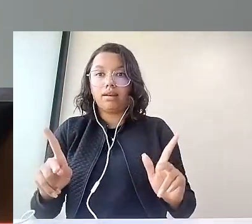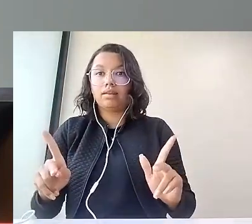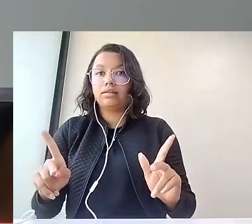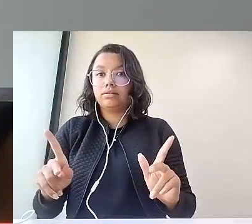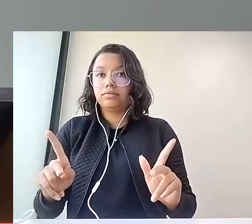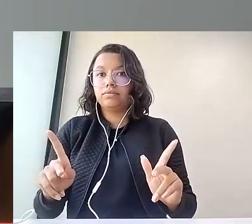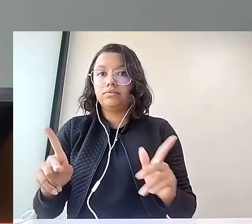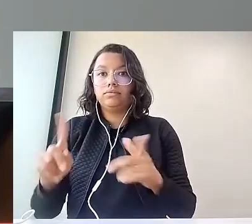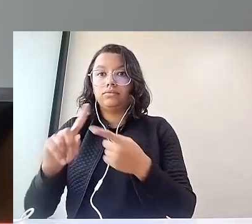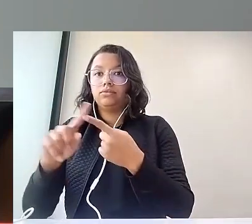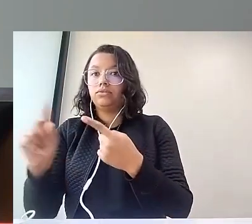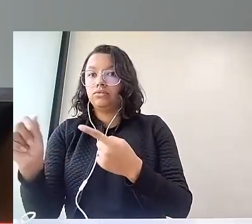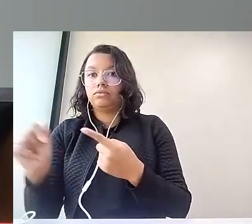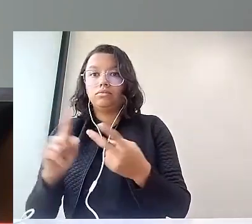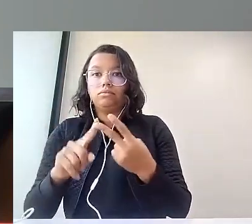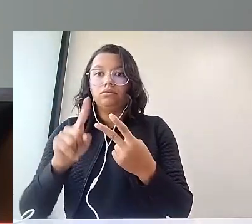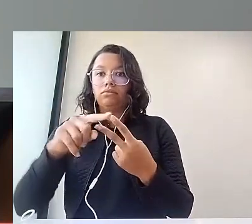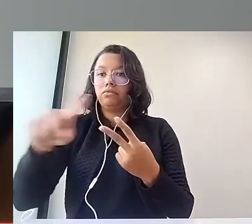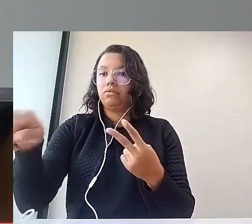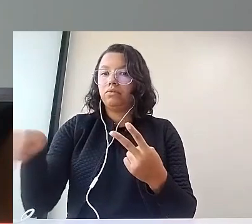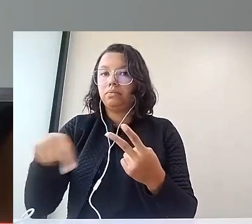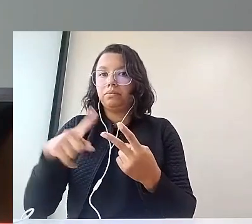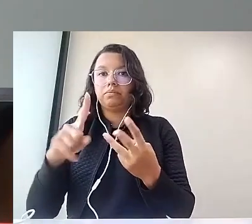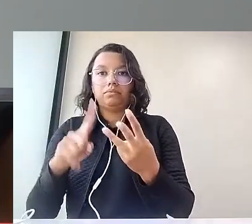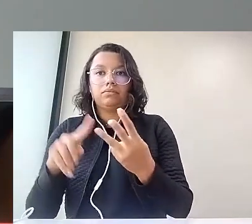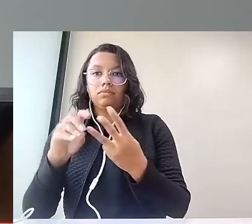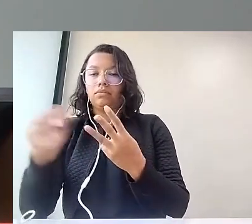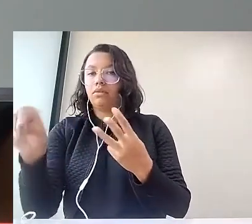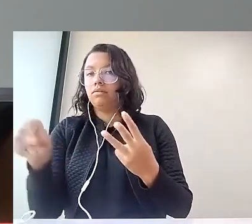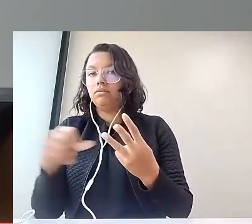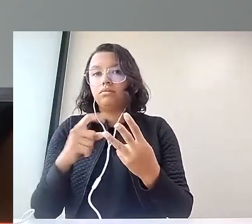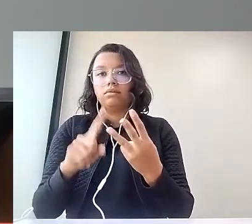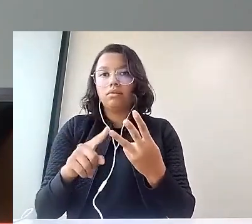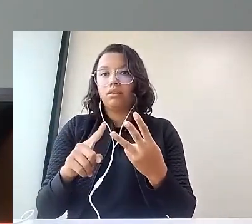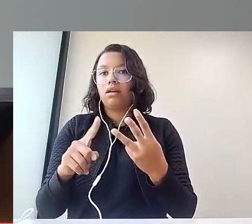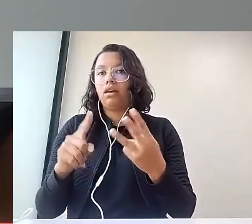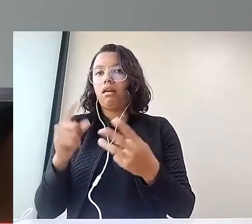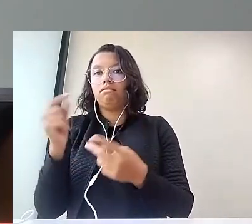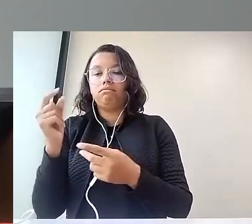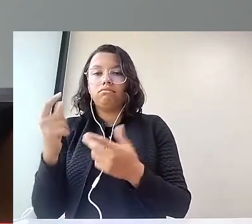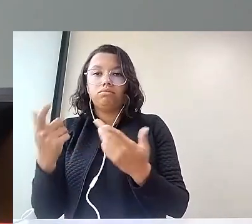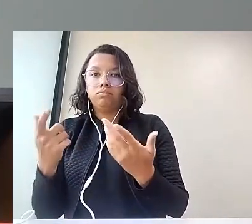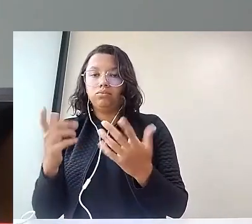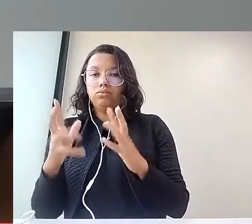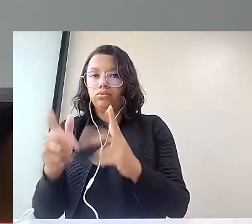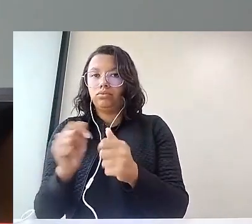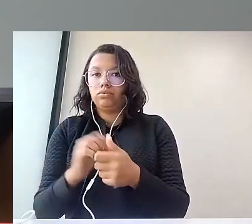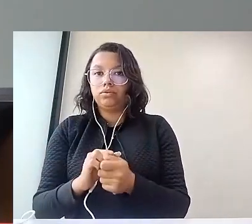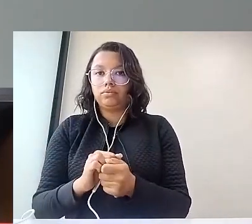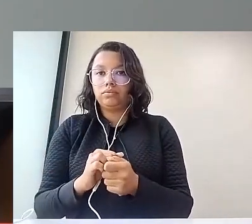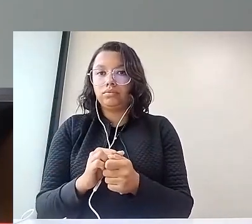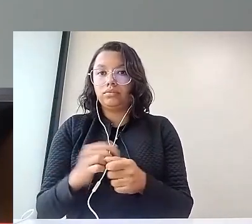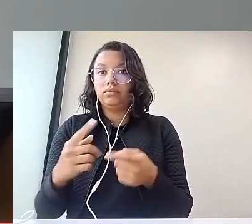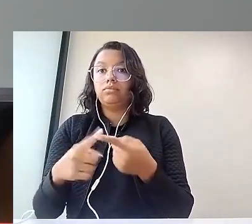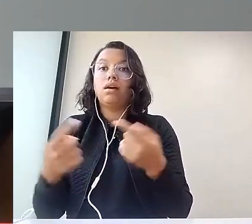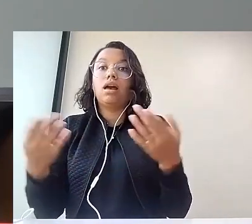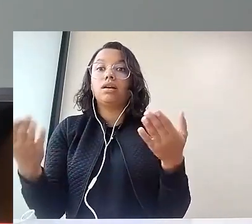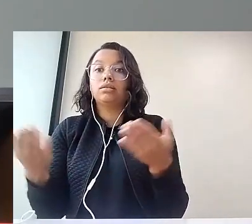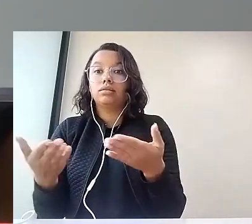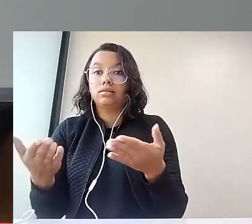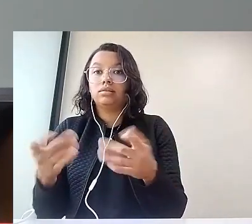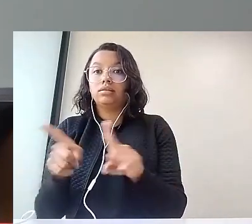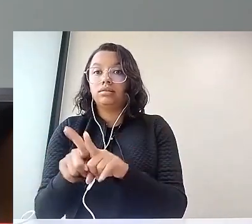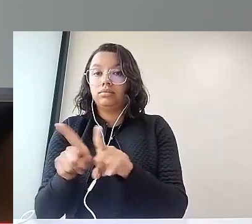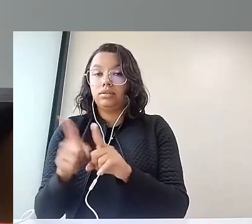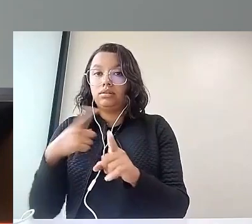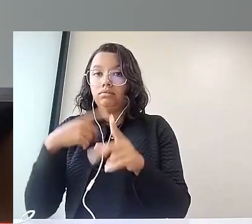las diferencias geográficas, las diferencias lingüísticas, etc. Y es también un aspecto